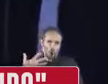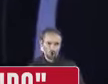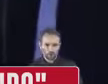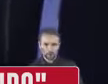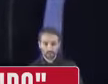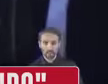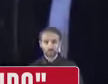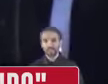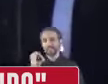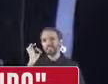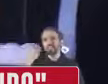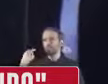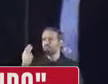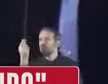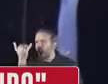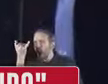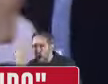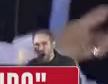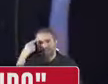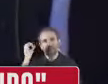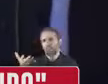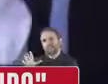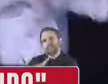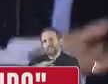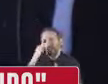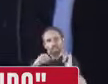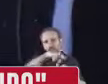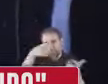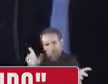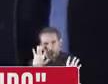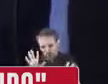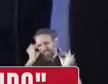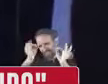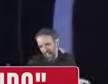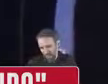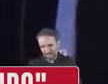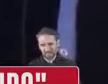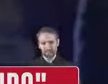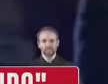ese es su poder adquisitivo y cero bueno no hace falta que le explica a nadie lo que nos va a hacer aunque no lo conozcan